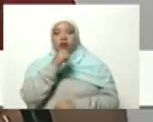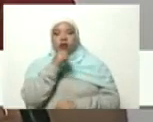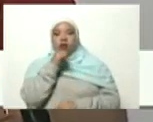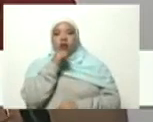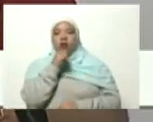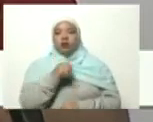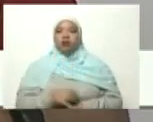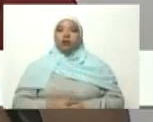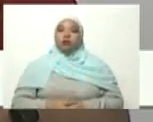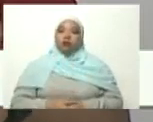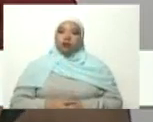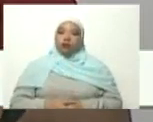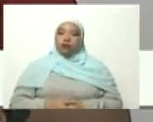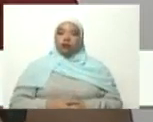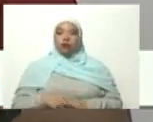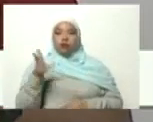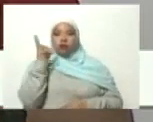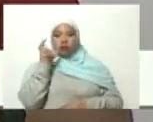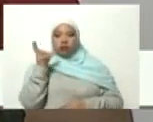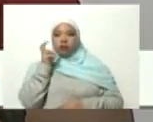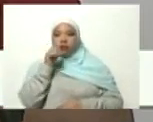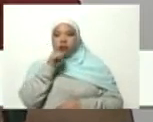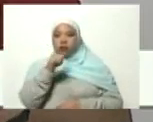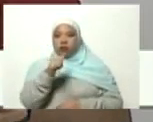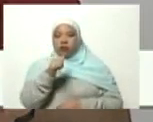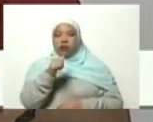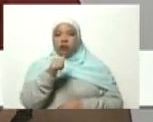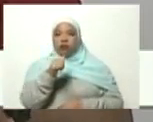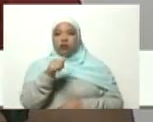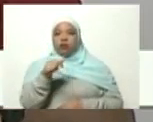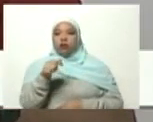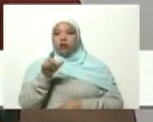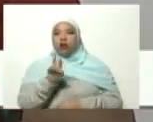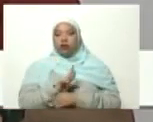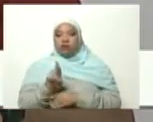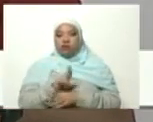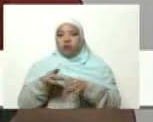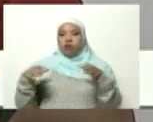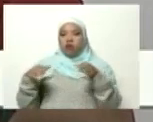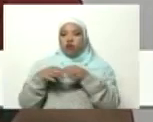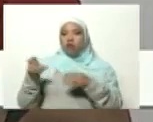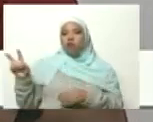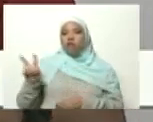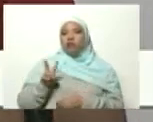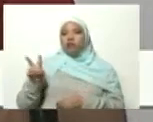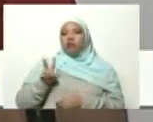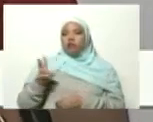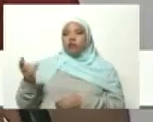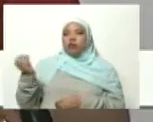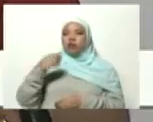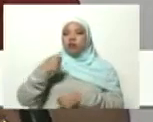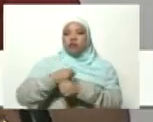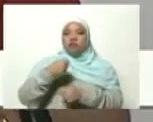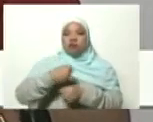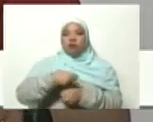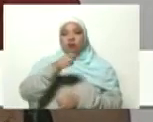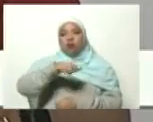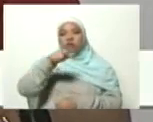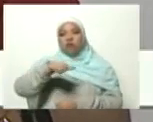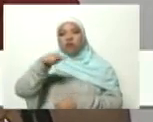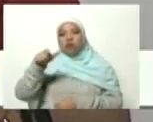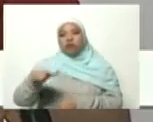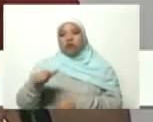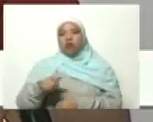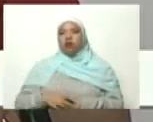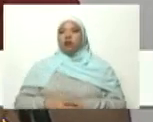internacionales, 1000, escuchen, 1000, más un grupo de venezolanos, más una gran cantidad que